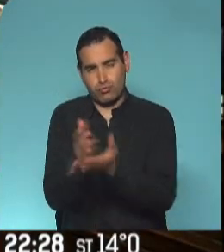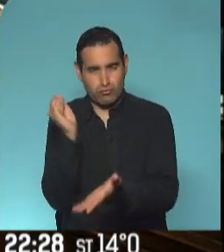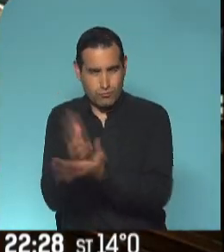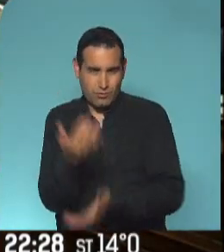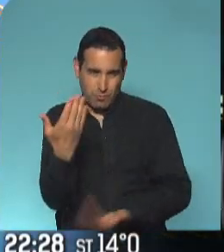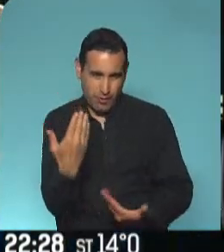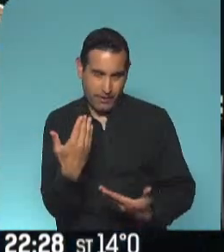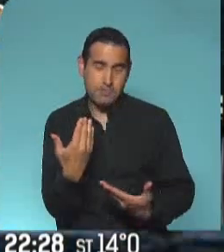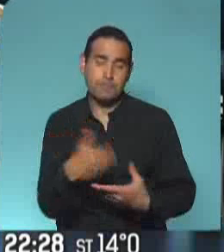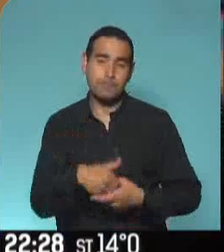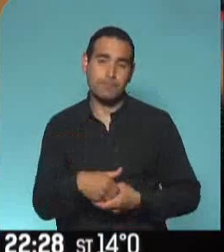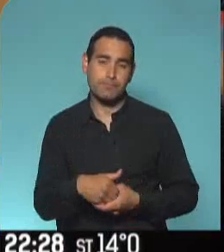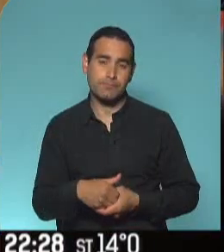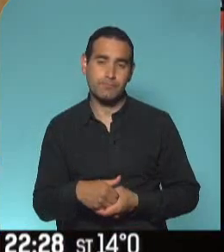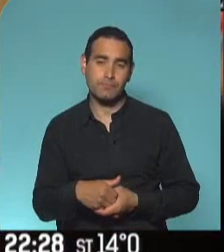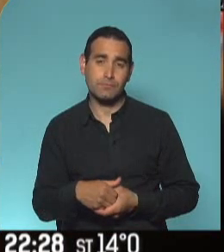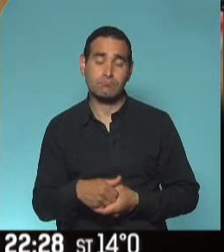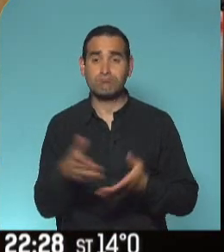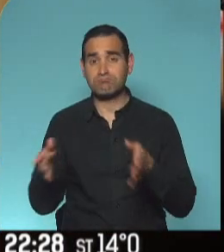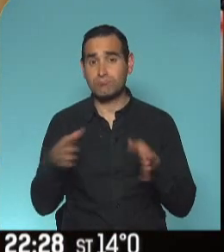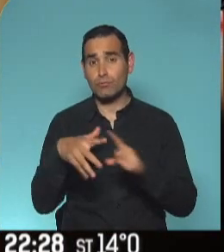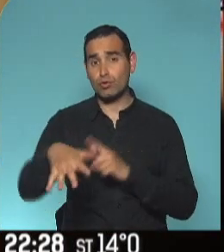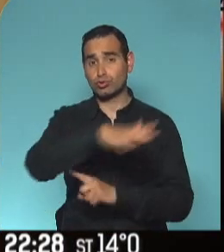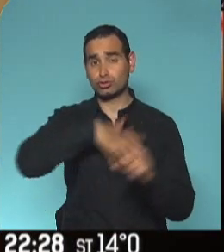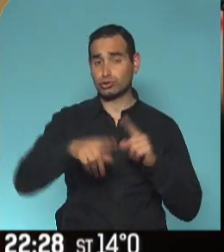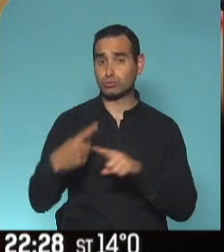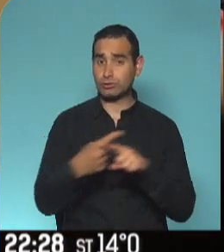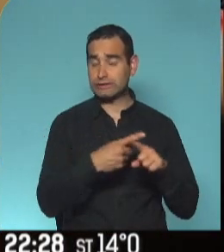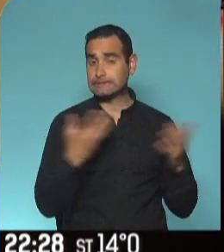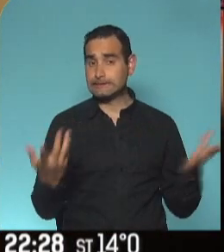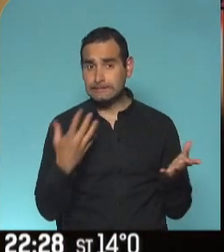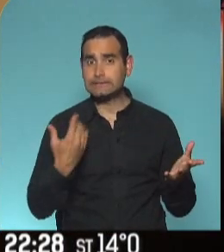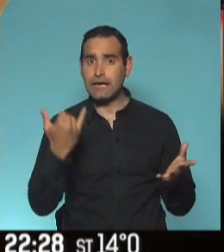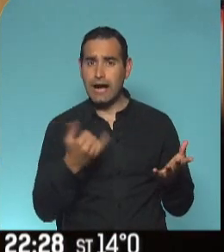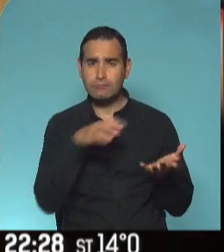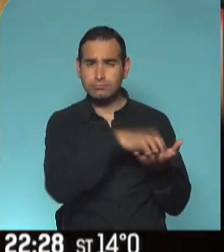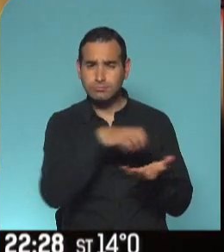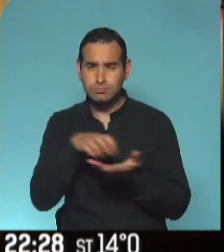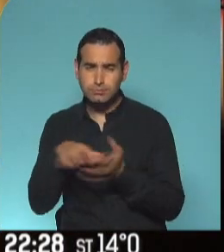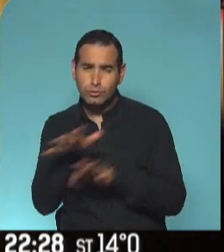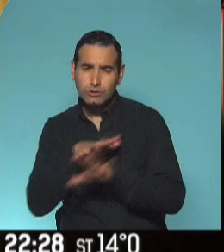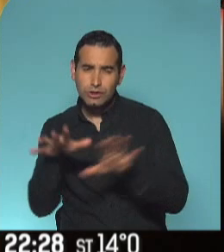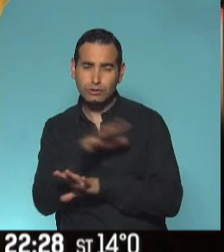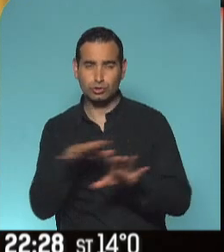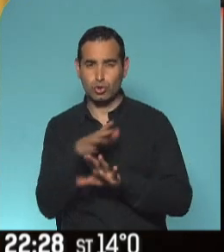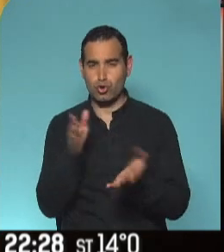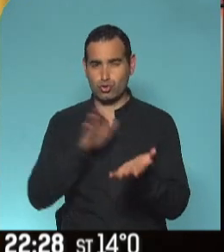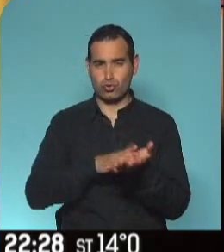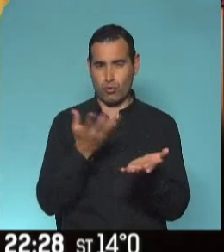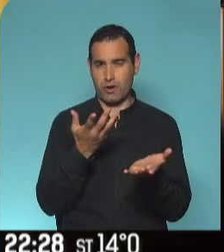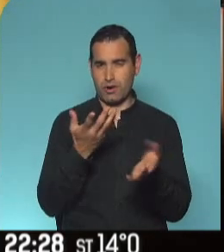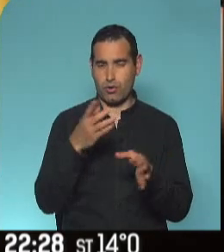judicializar el caso. En este contexto político explosivo, una serie de organizaciones vinculadas a la transparencia